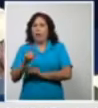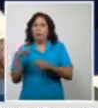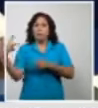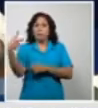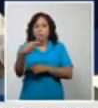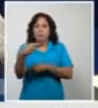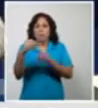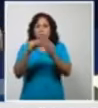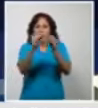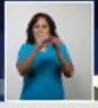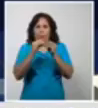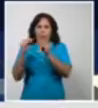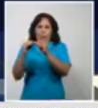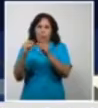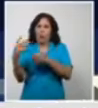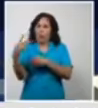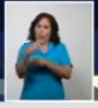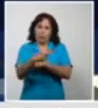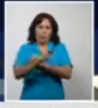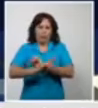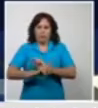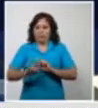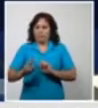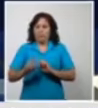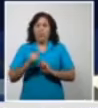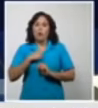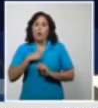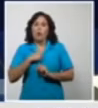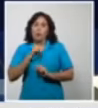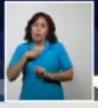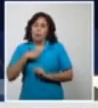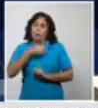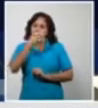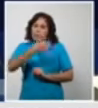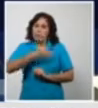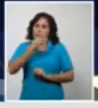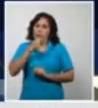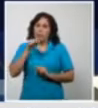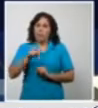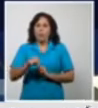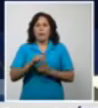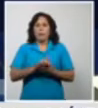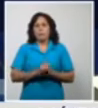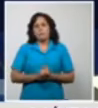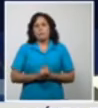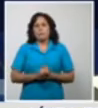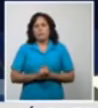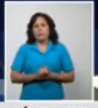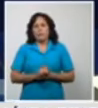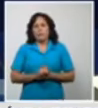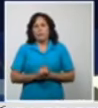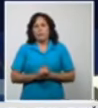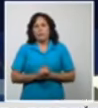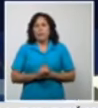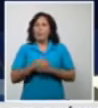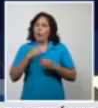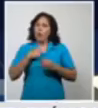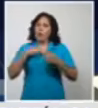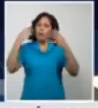esta enfermedad. Nosotros no queríamos terminar sin hacer una